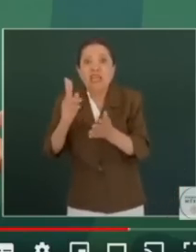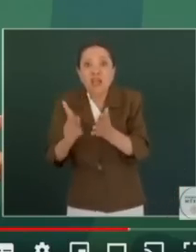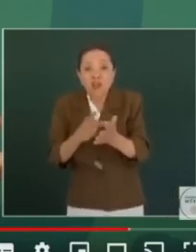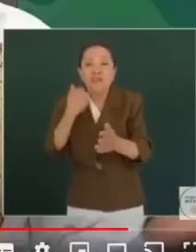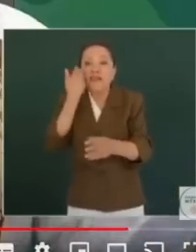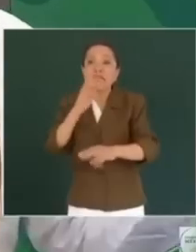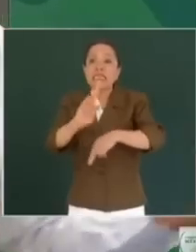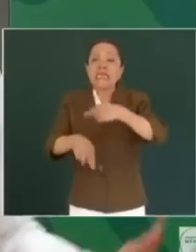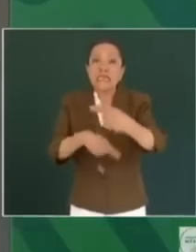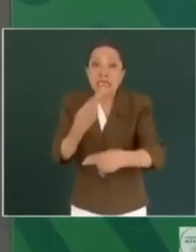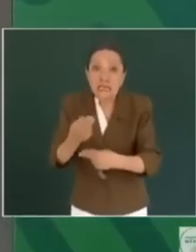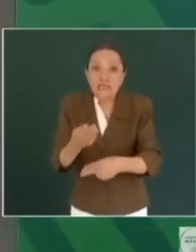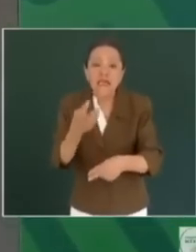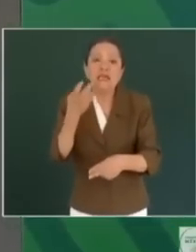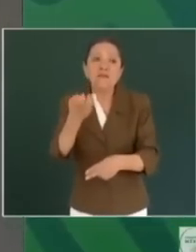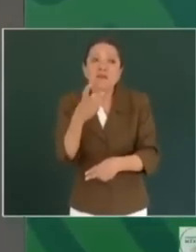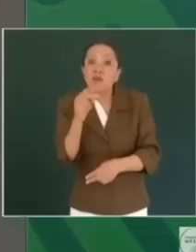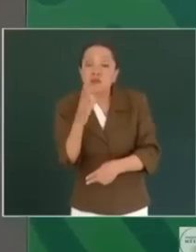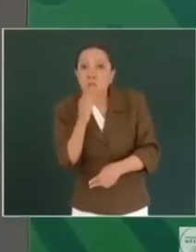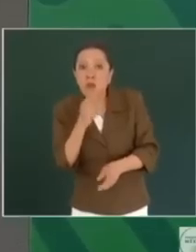porque un partido dice